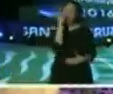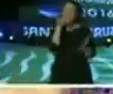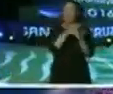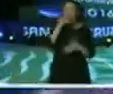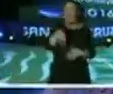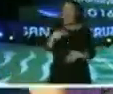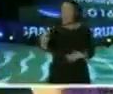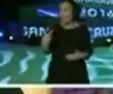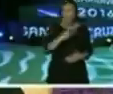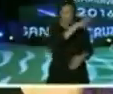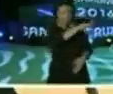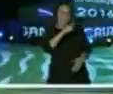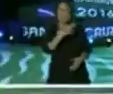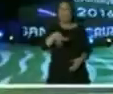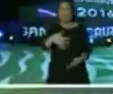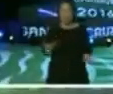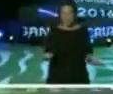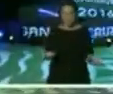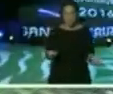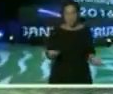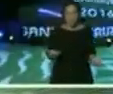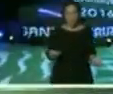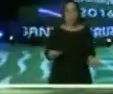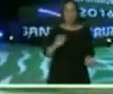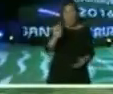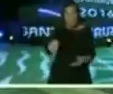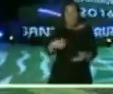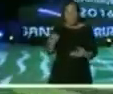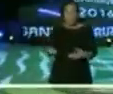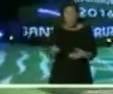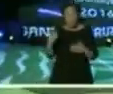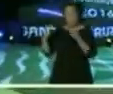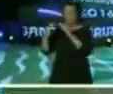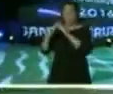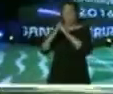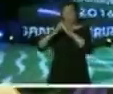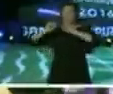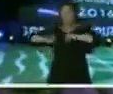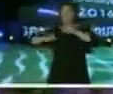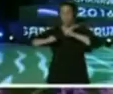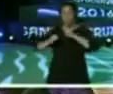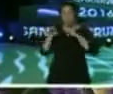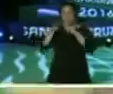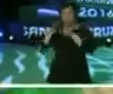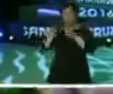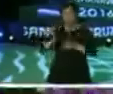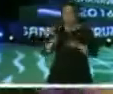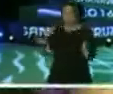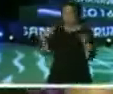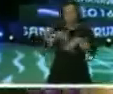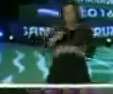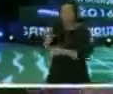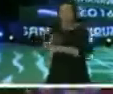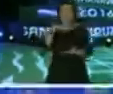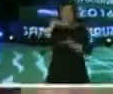50.000 euros, ¿de dónde los quitan? Después no le dan para el hogar Santa Rita. En los centros públicos que hay